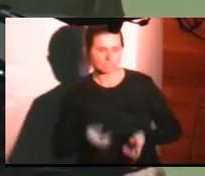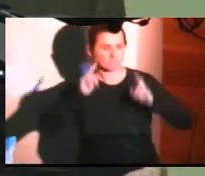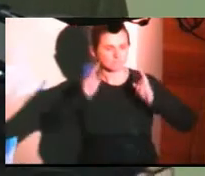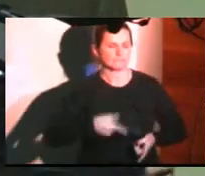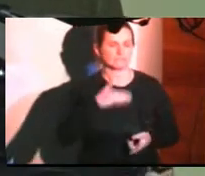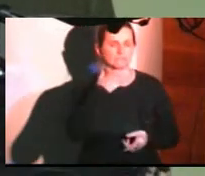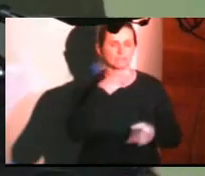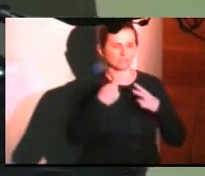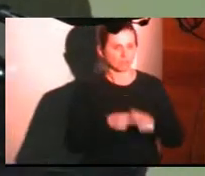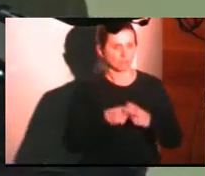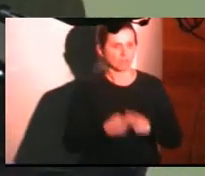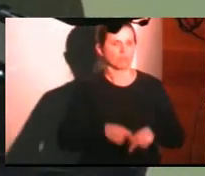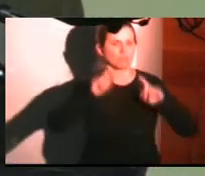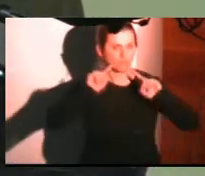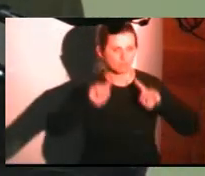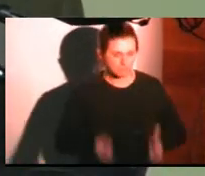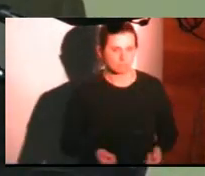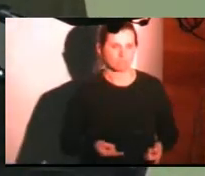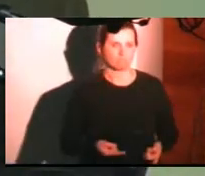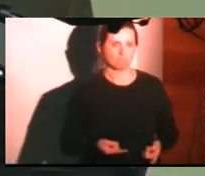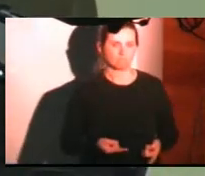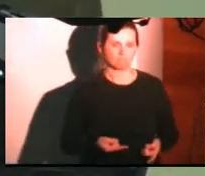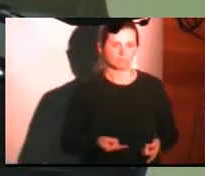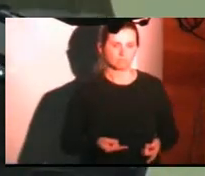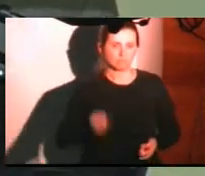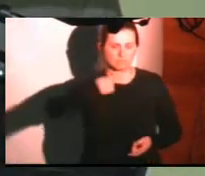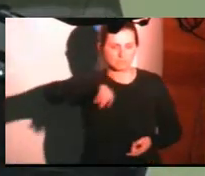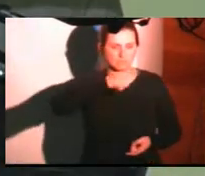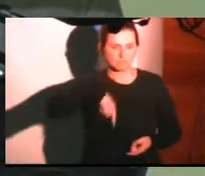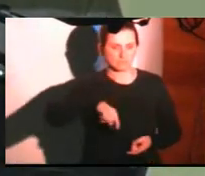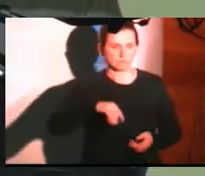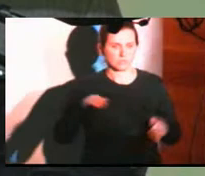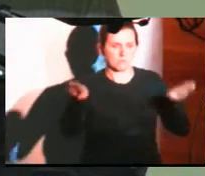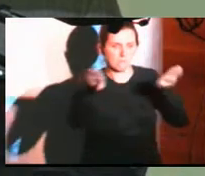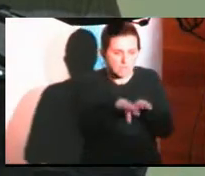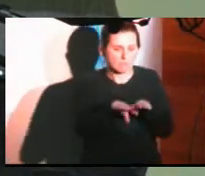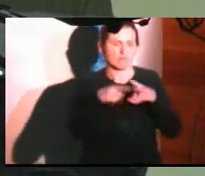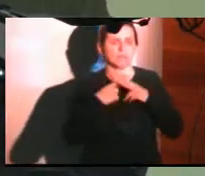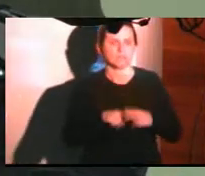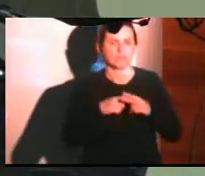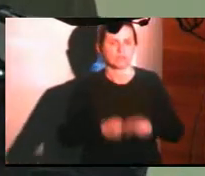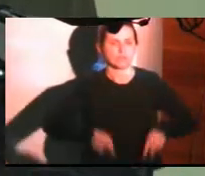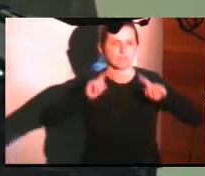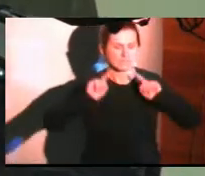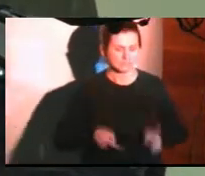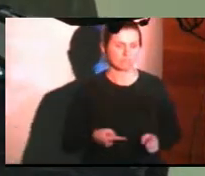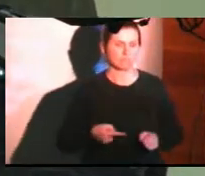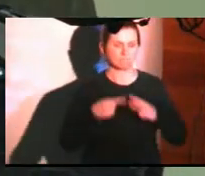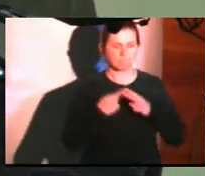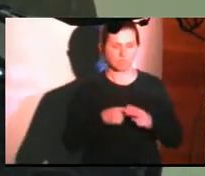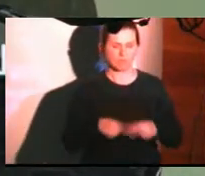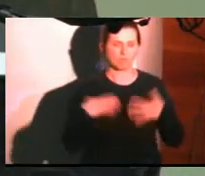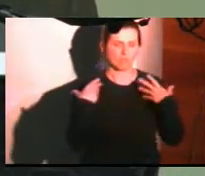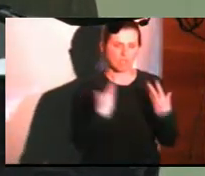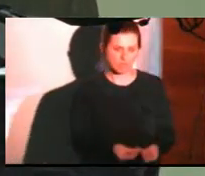sofistica más. Entonces nosotros tenemos que estar a la altura y creo que en estos encuentros nosotros podemos buscar